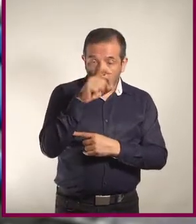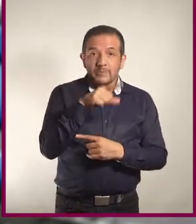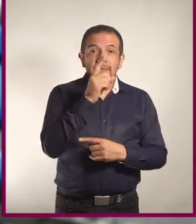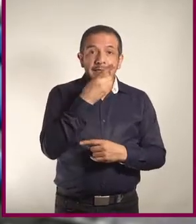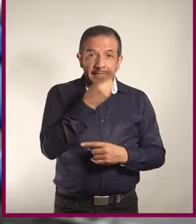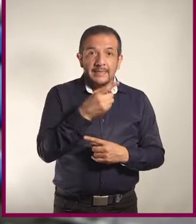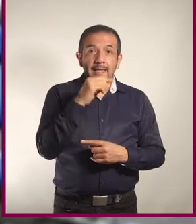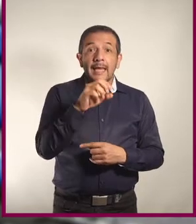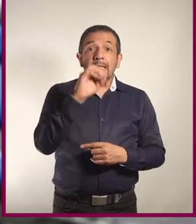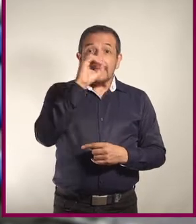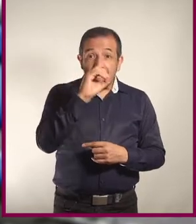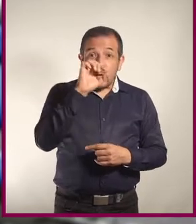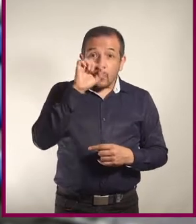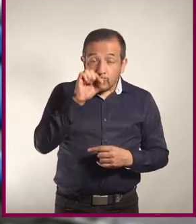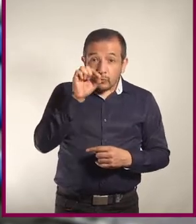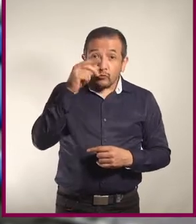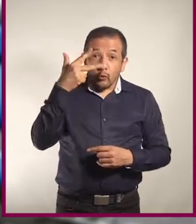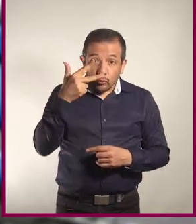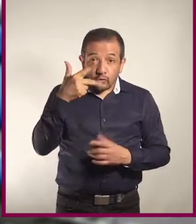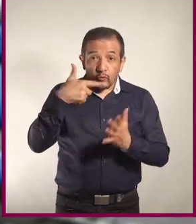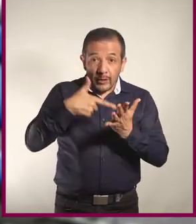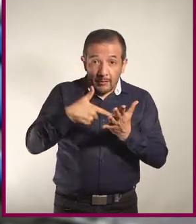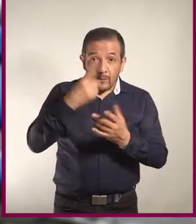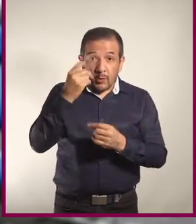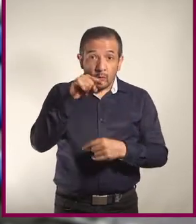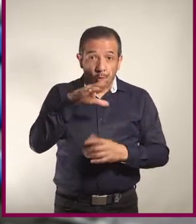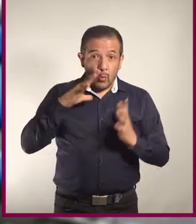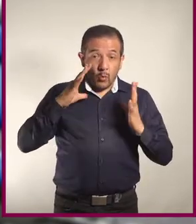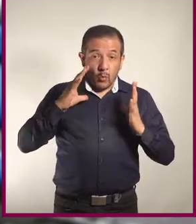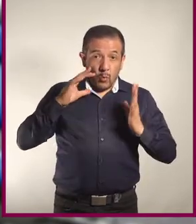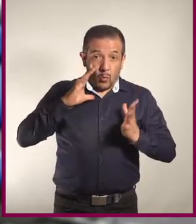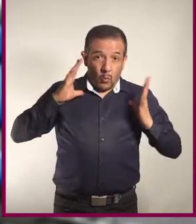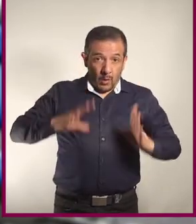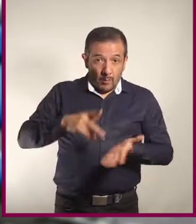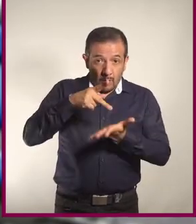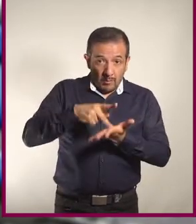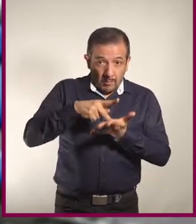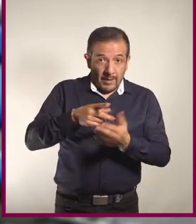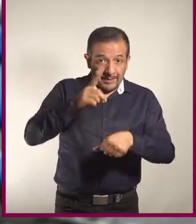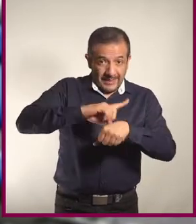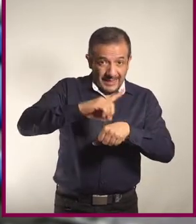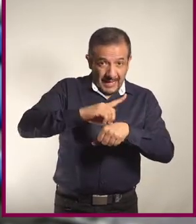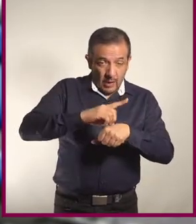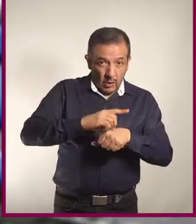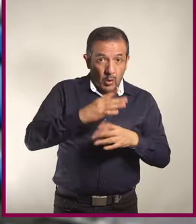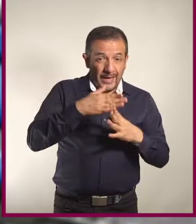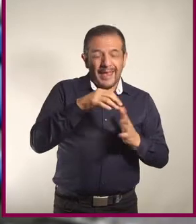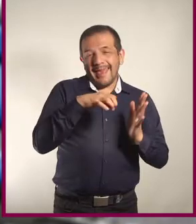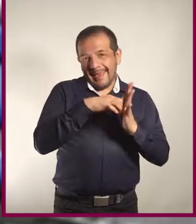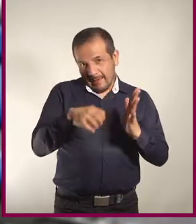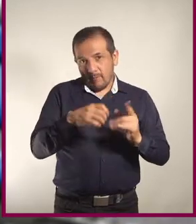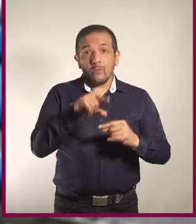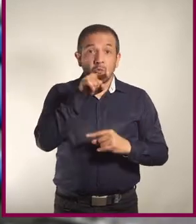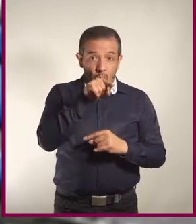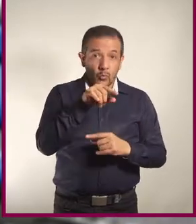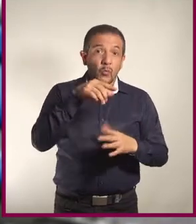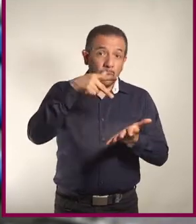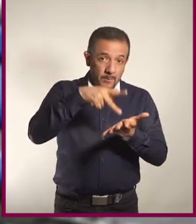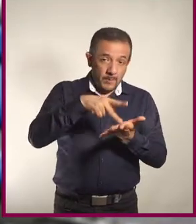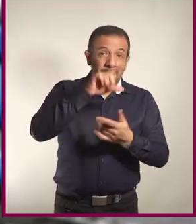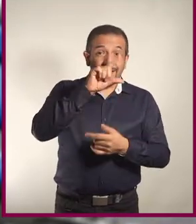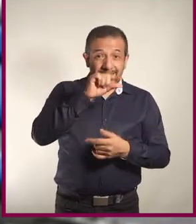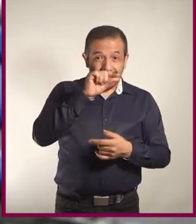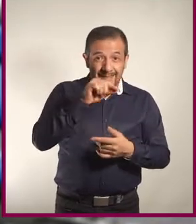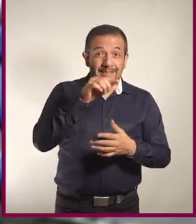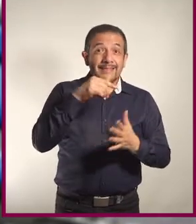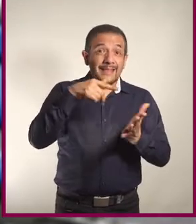consumir 0.8 gramos de proteína por cada kilo de peso diariamente. En otras palabras, si pesas